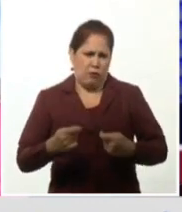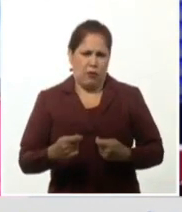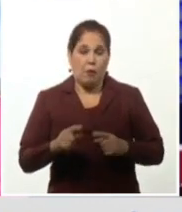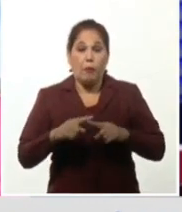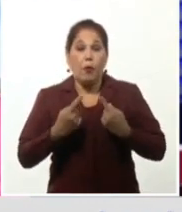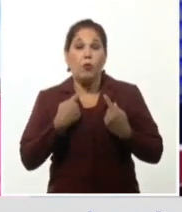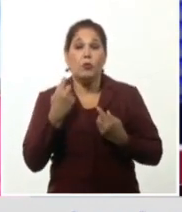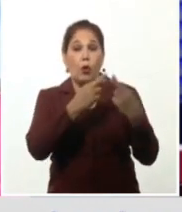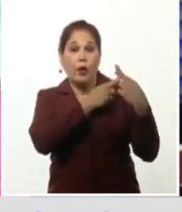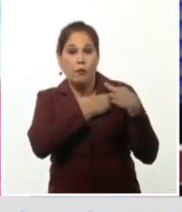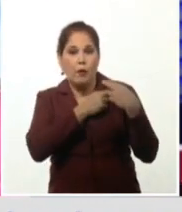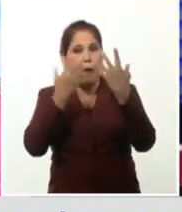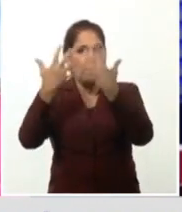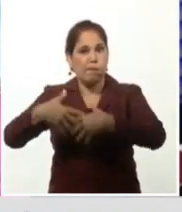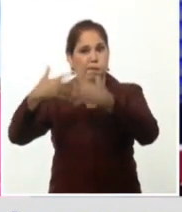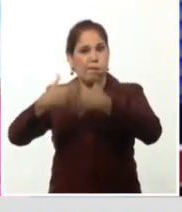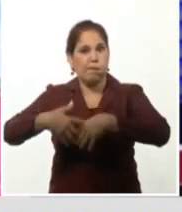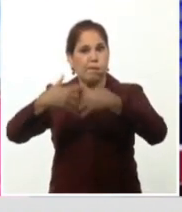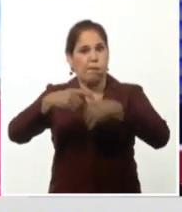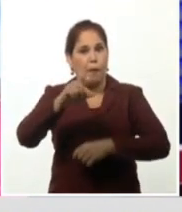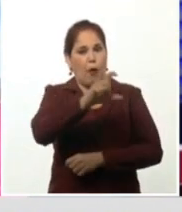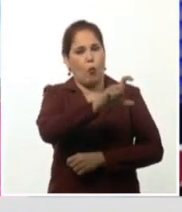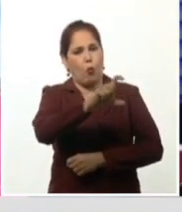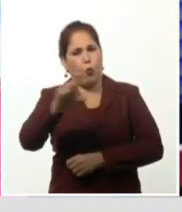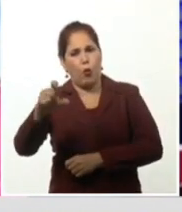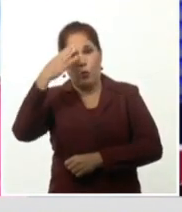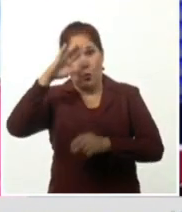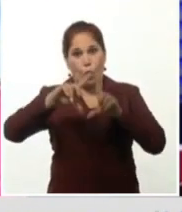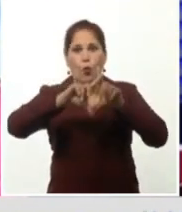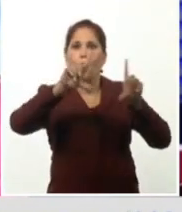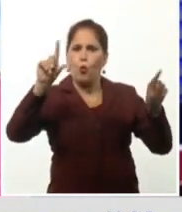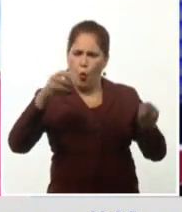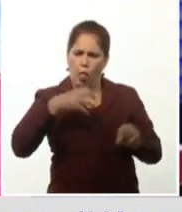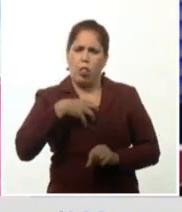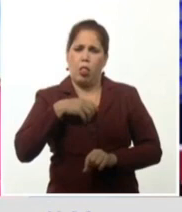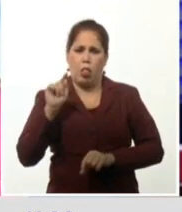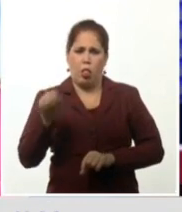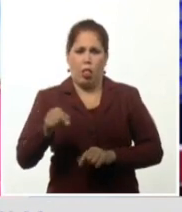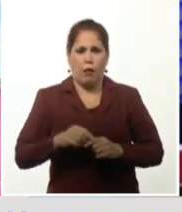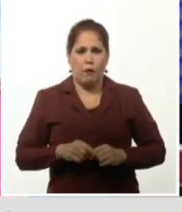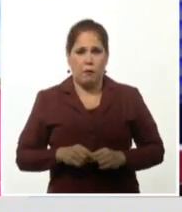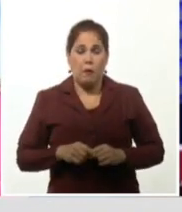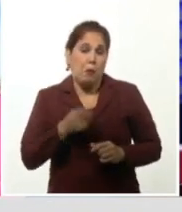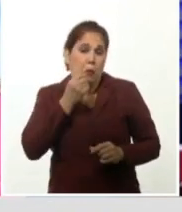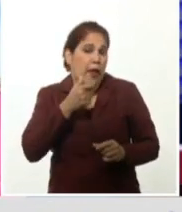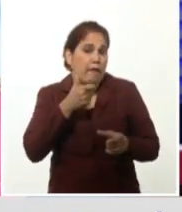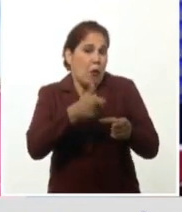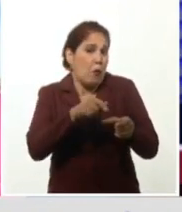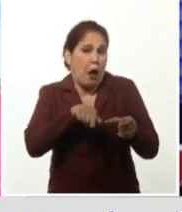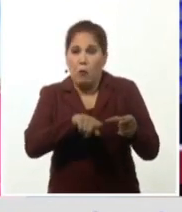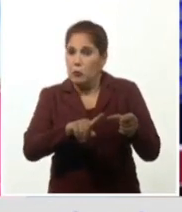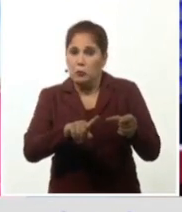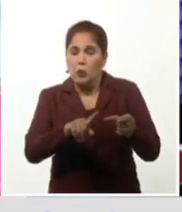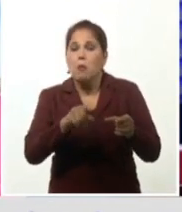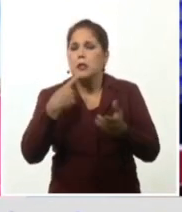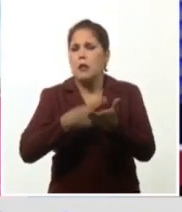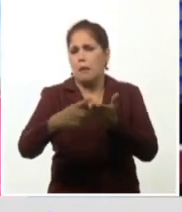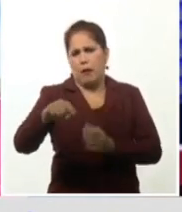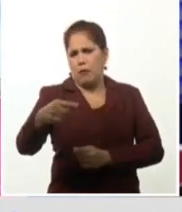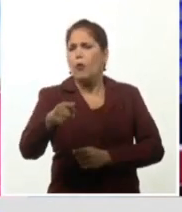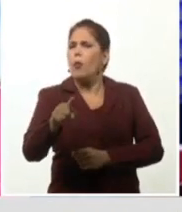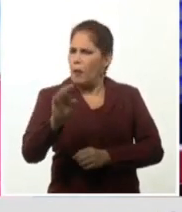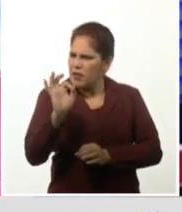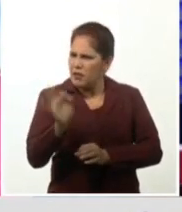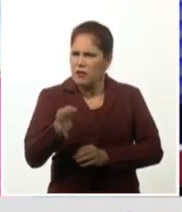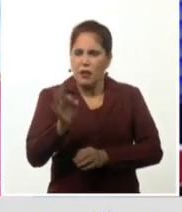responsabilidad de producir todas las vacunas que hagan falta para nuestra población. Y a lo mejor no se puede vacunar hoy ni esta semana, pero va a haber siempre